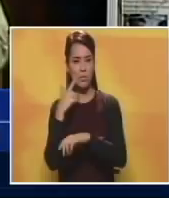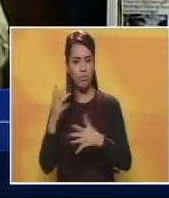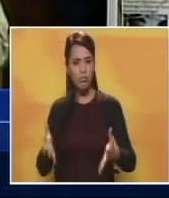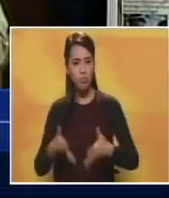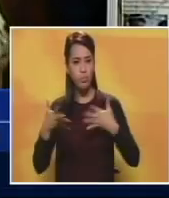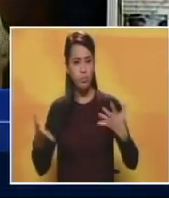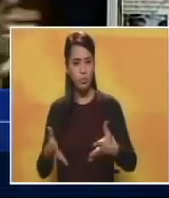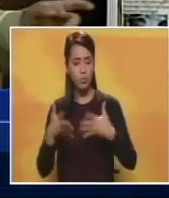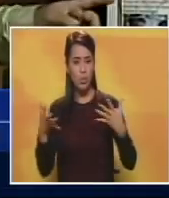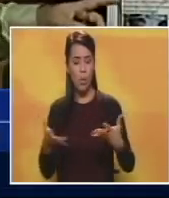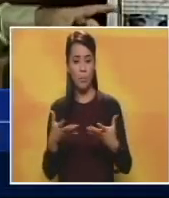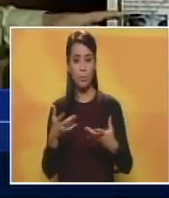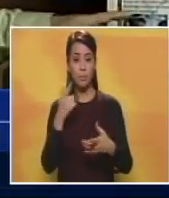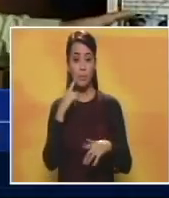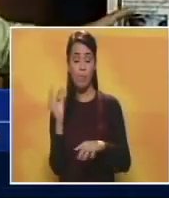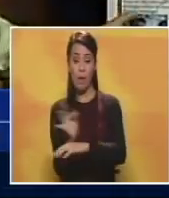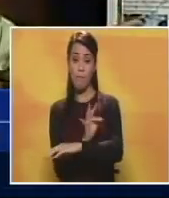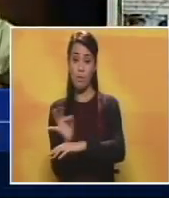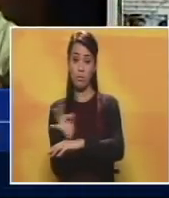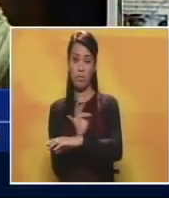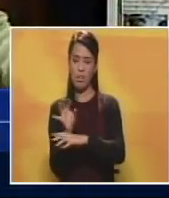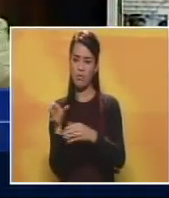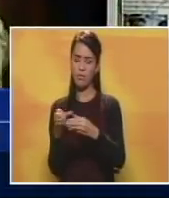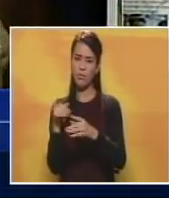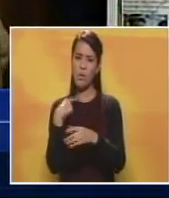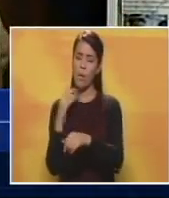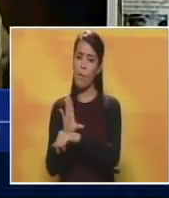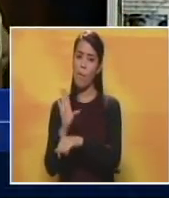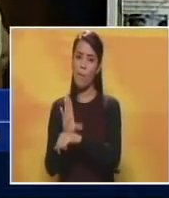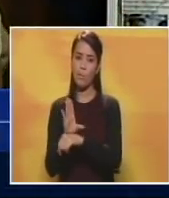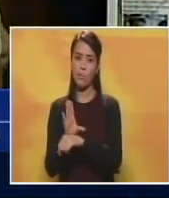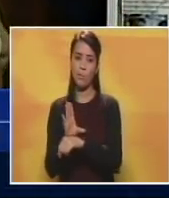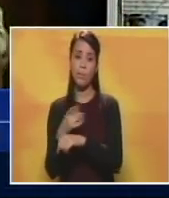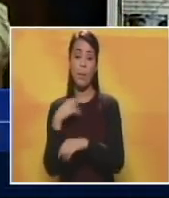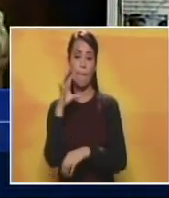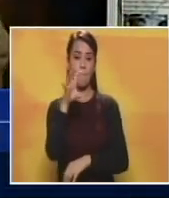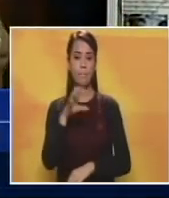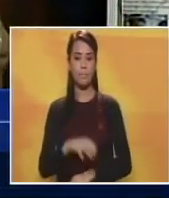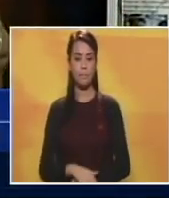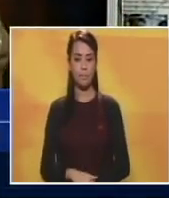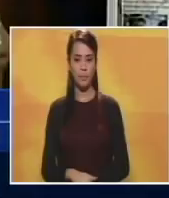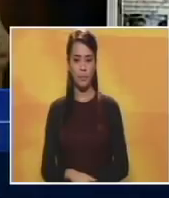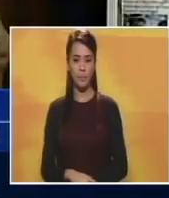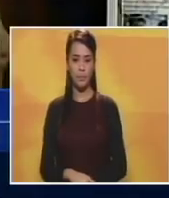tropas en toda su frontera como medida de resguardo y protección del país.